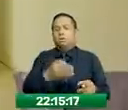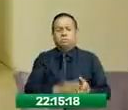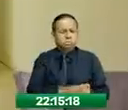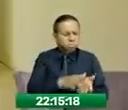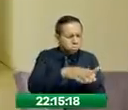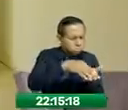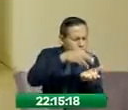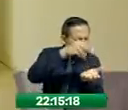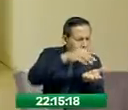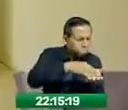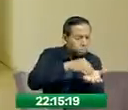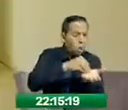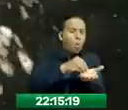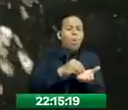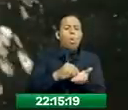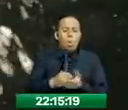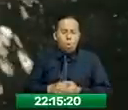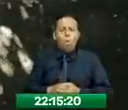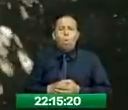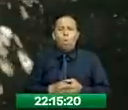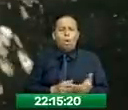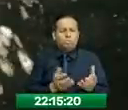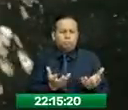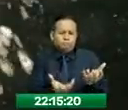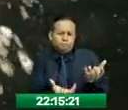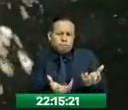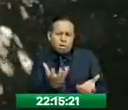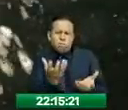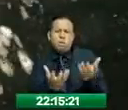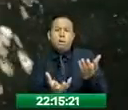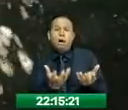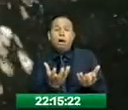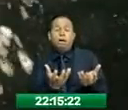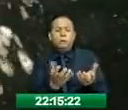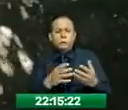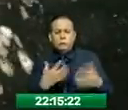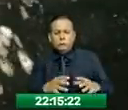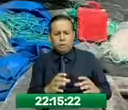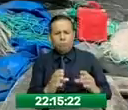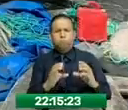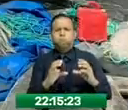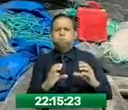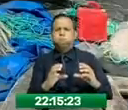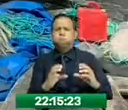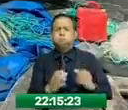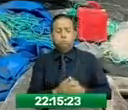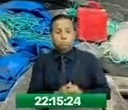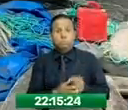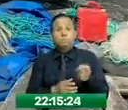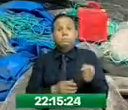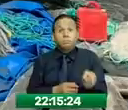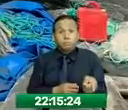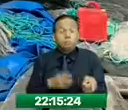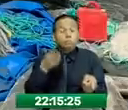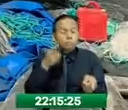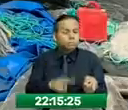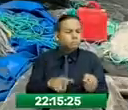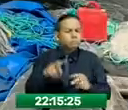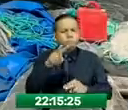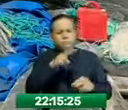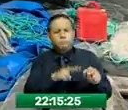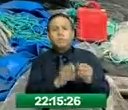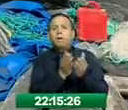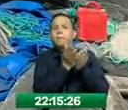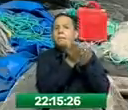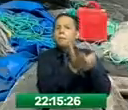sujeta a fiscalización con un peso equivalente a media tonelada en el sitio se encontraban también lanchas